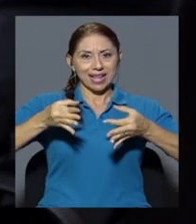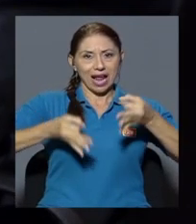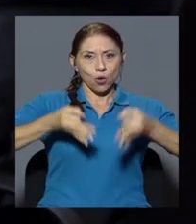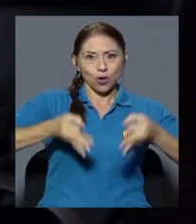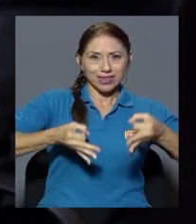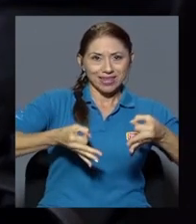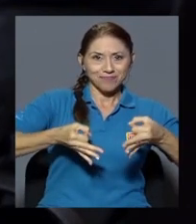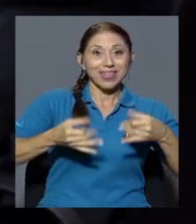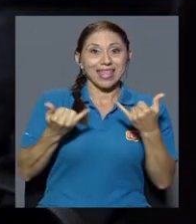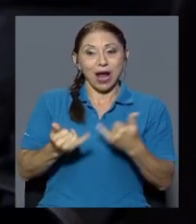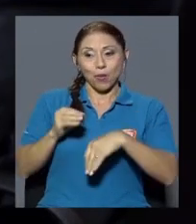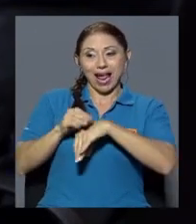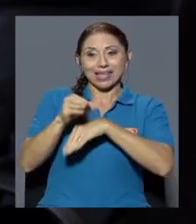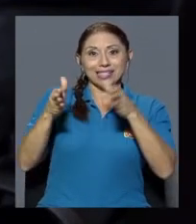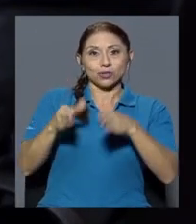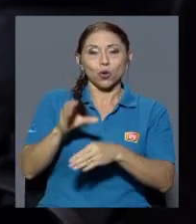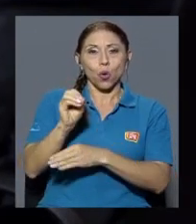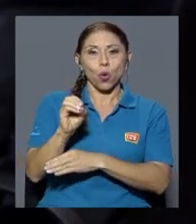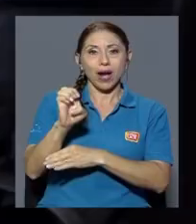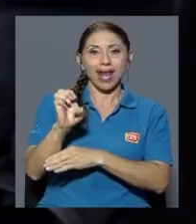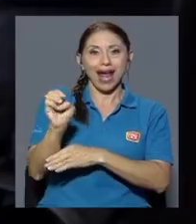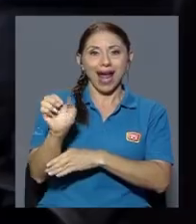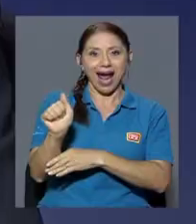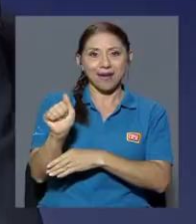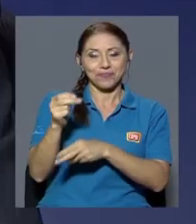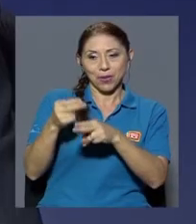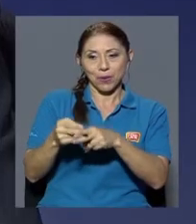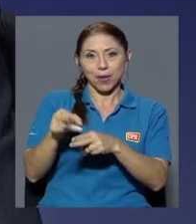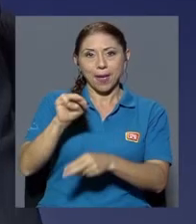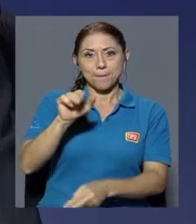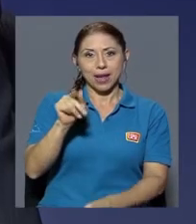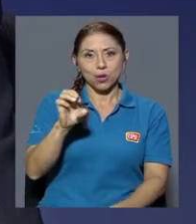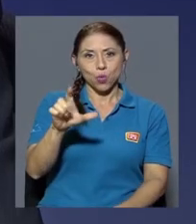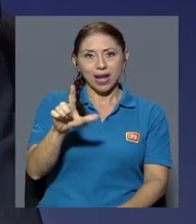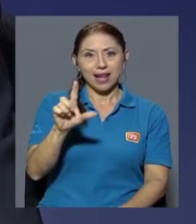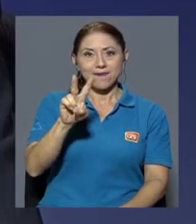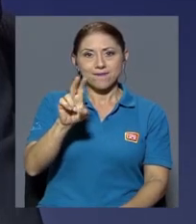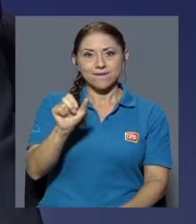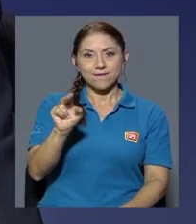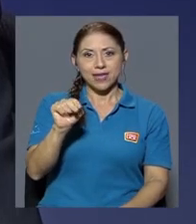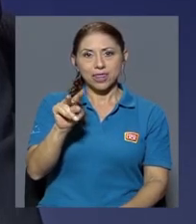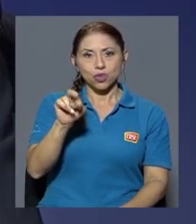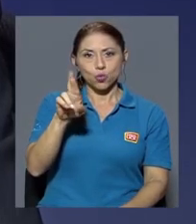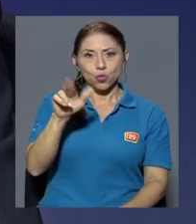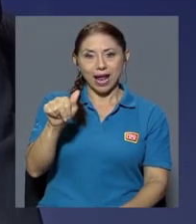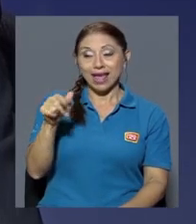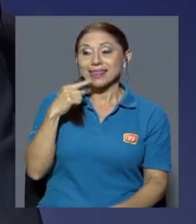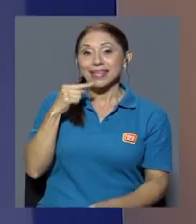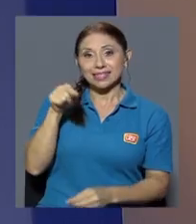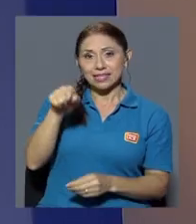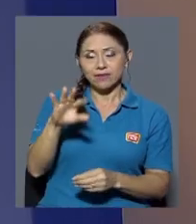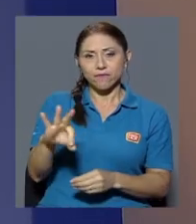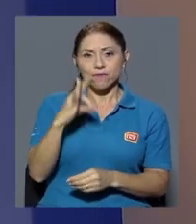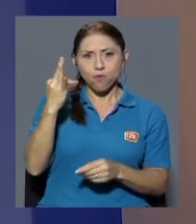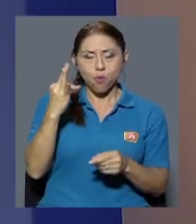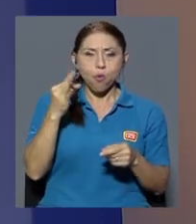es don manuel ventura y nos decía que de algún modo de esa forma en la que se manejó causó esa